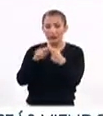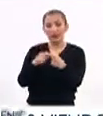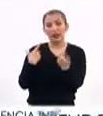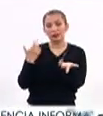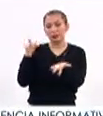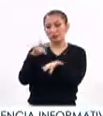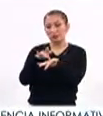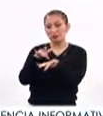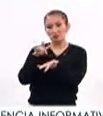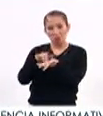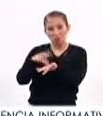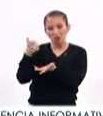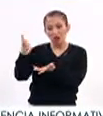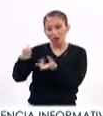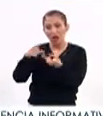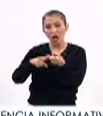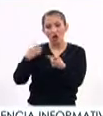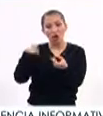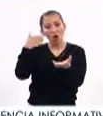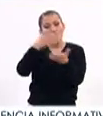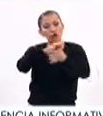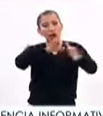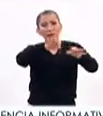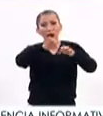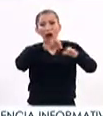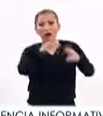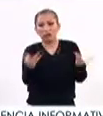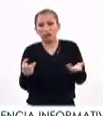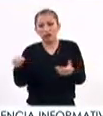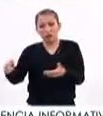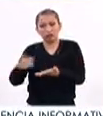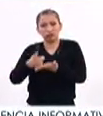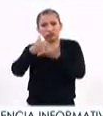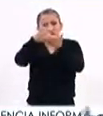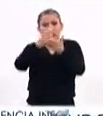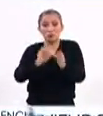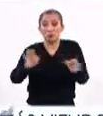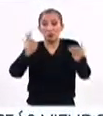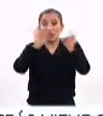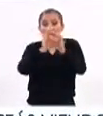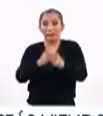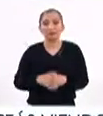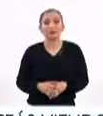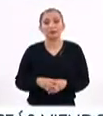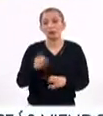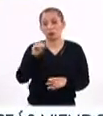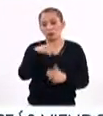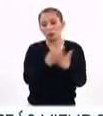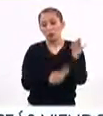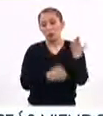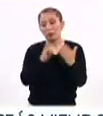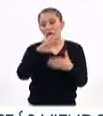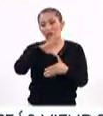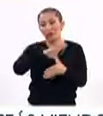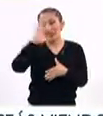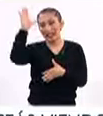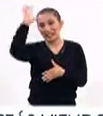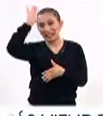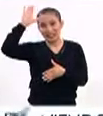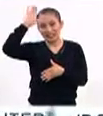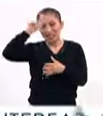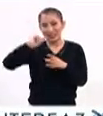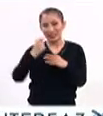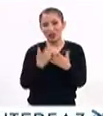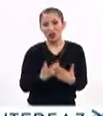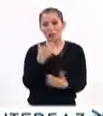activos financieros, a ser parte del mercado laboral, creo que eso es un reto muy importante. Dentro del Programa Iberoamericano de Ciencia y